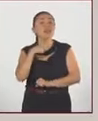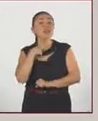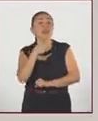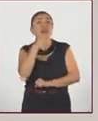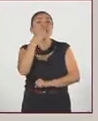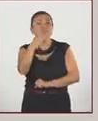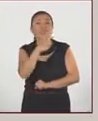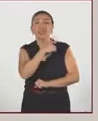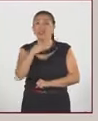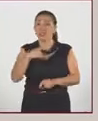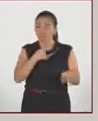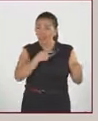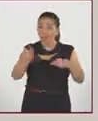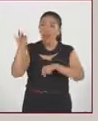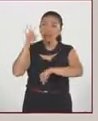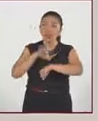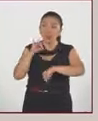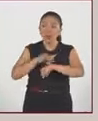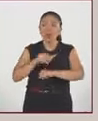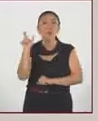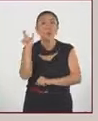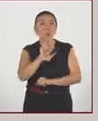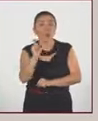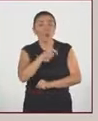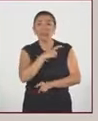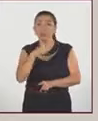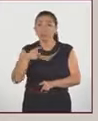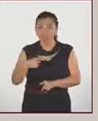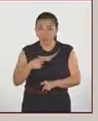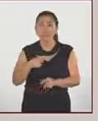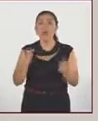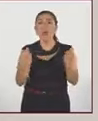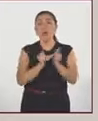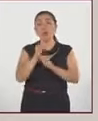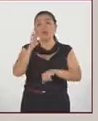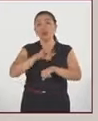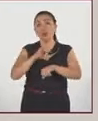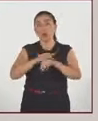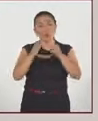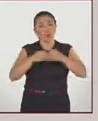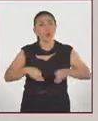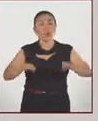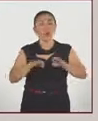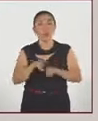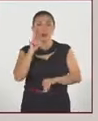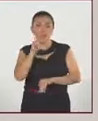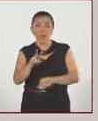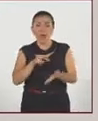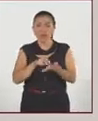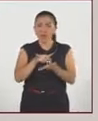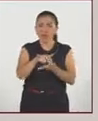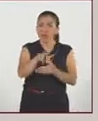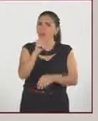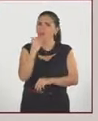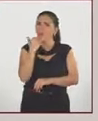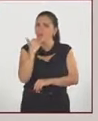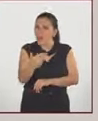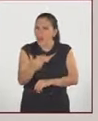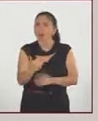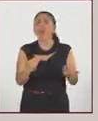derivar a un especialista o cuándo enviar a un médico de primer contacto, cuando la marcha es anormal, persistente,